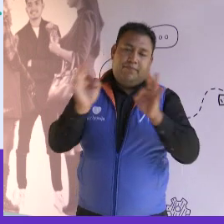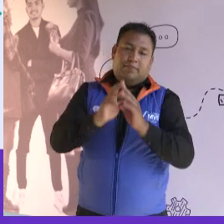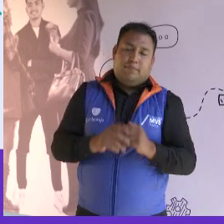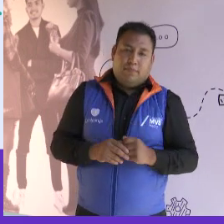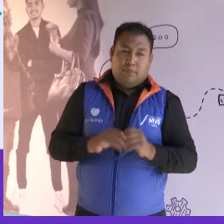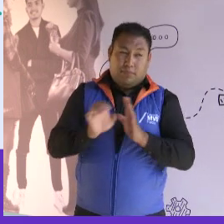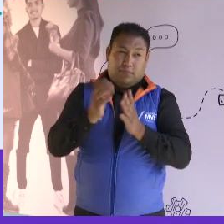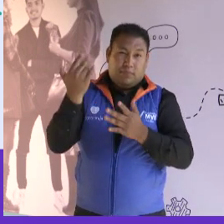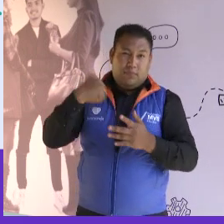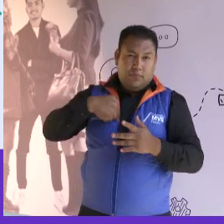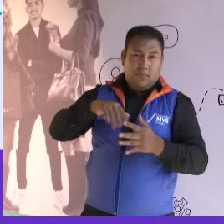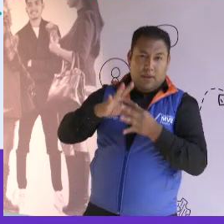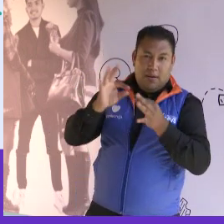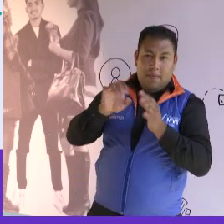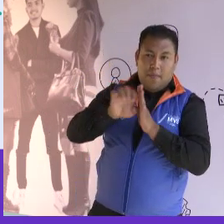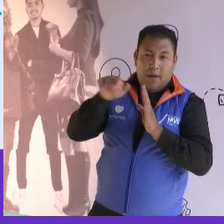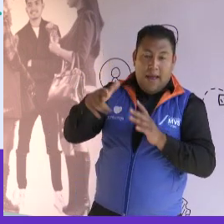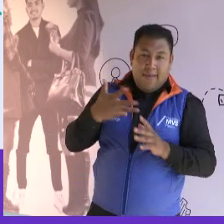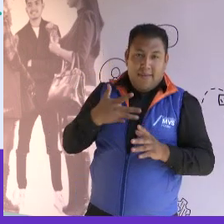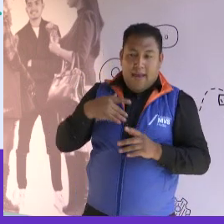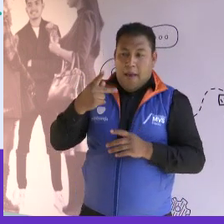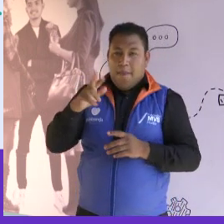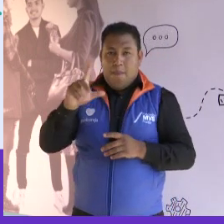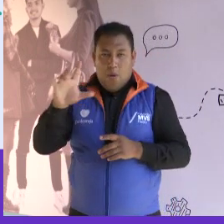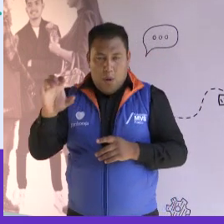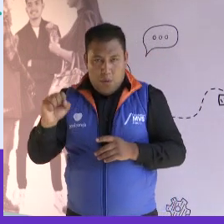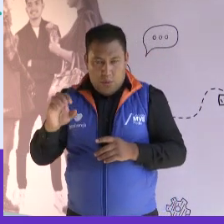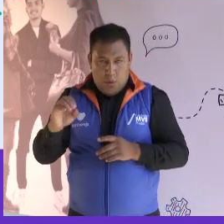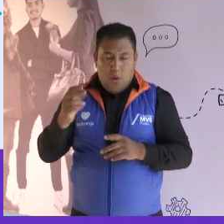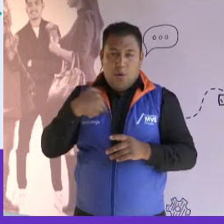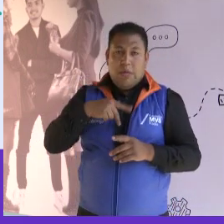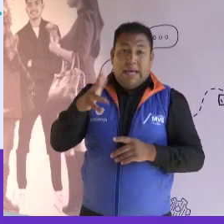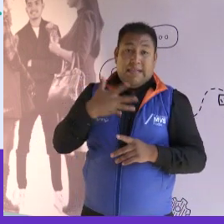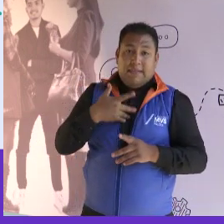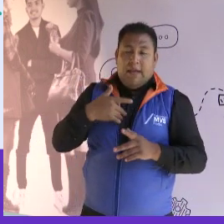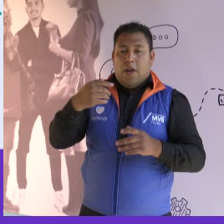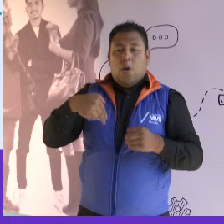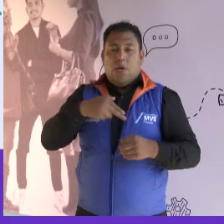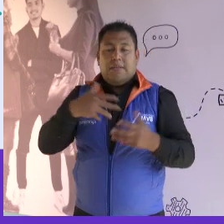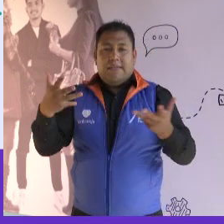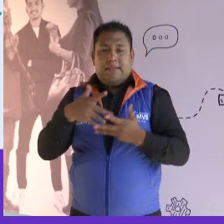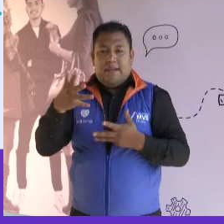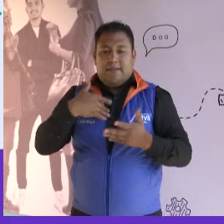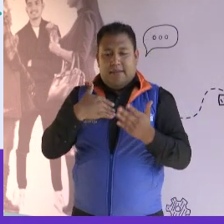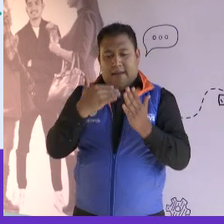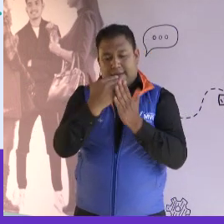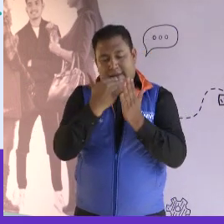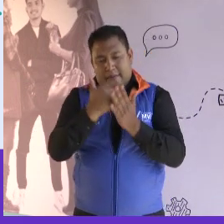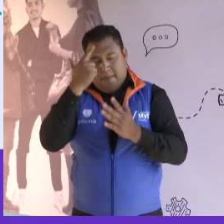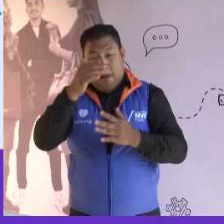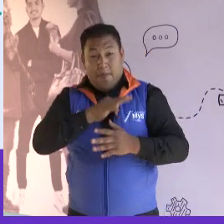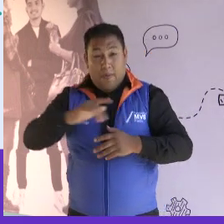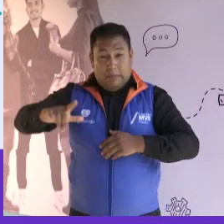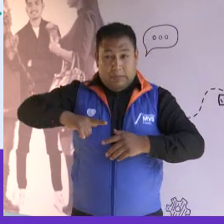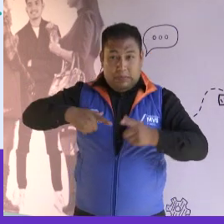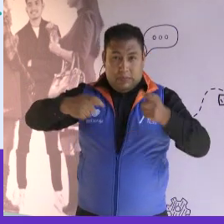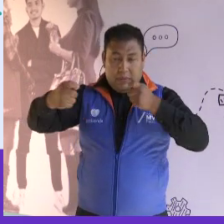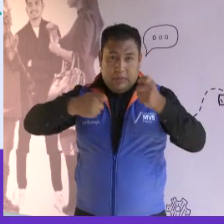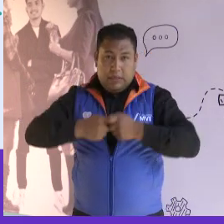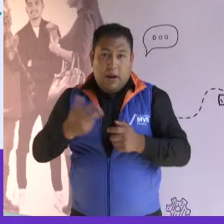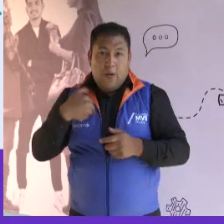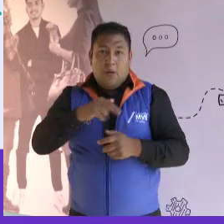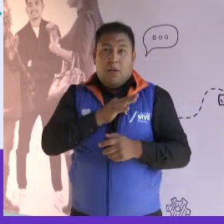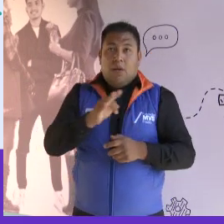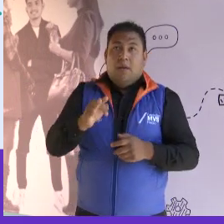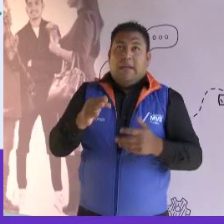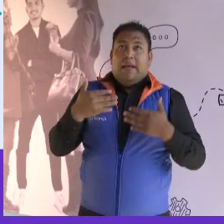del primer año de hacer un manual de gobernanza, ¿no? De estructurar nuestra iniciativa y de entender cuáles eran nuestras